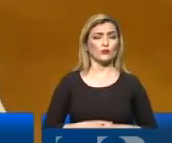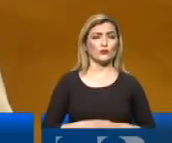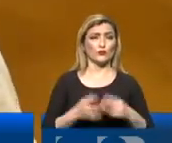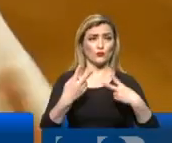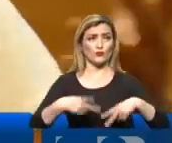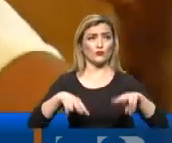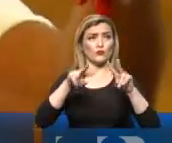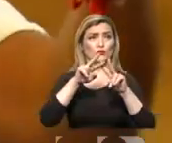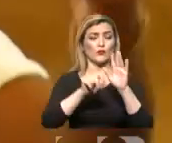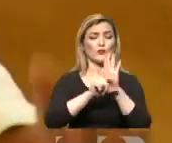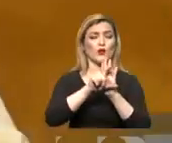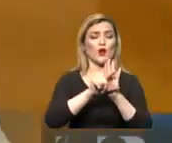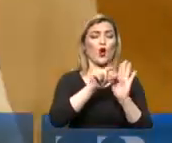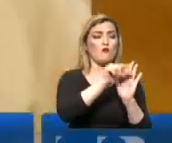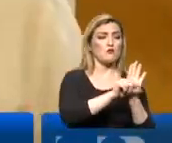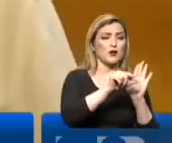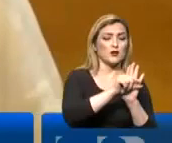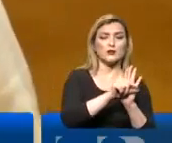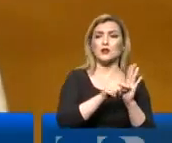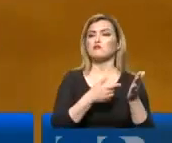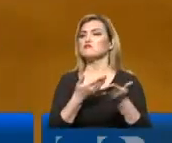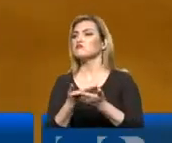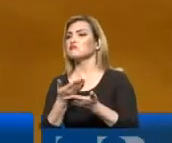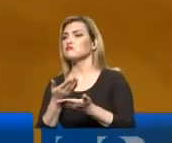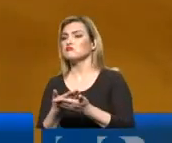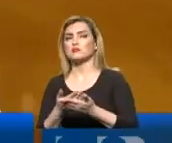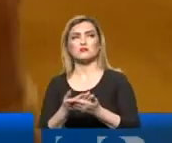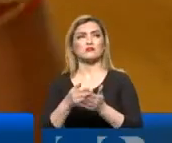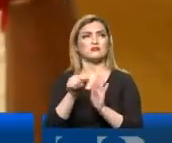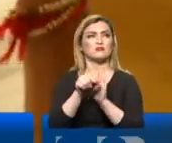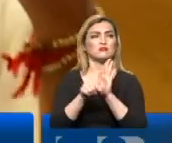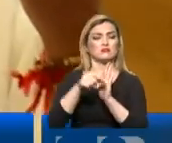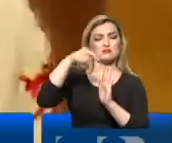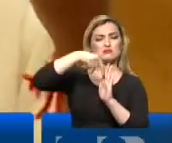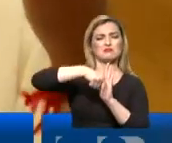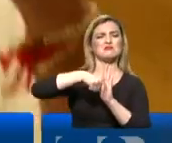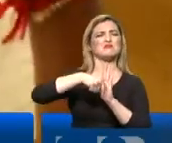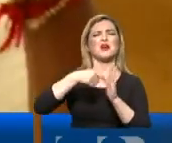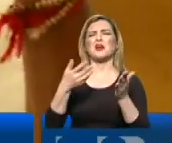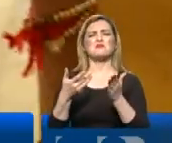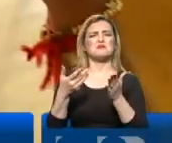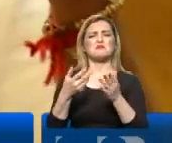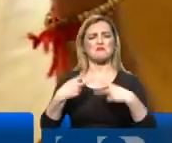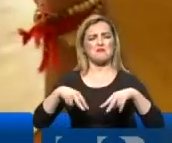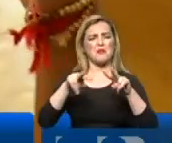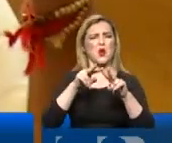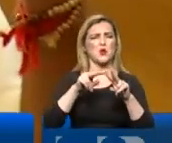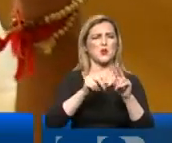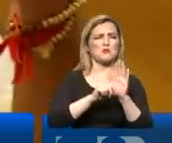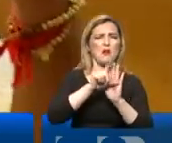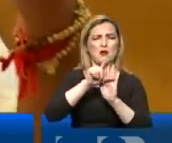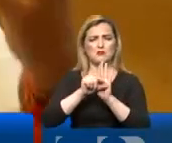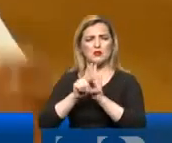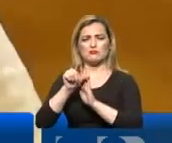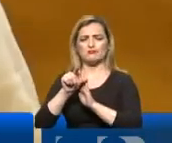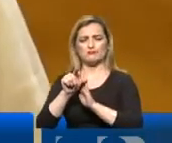enmarcados en la oferta y la demanda. Y no quiero entrar en detalles de precios, de valor o de